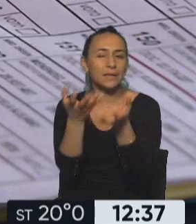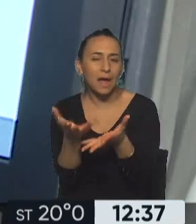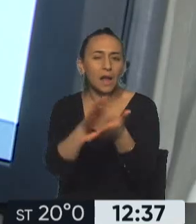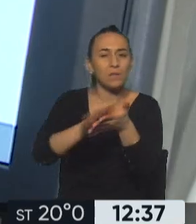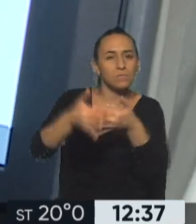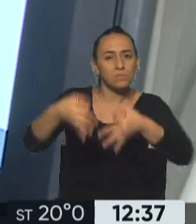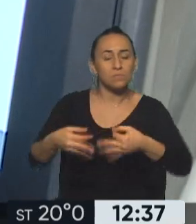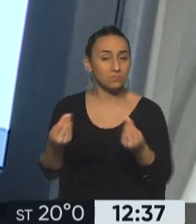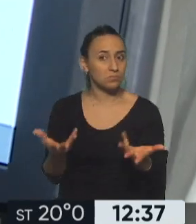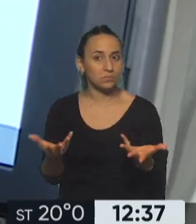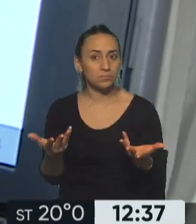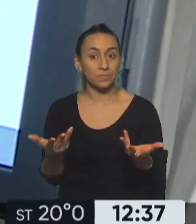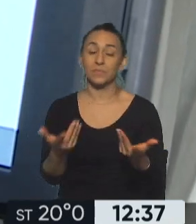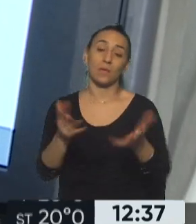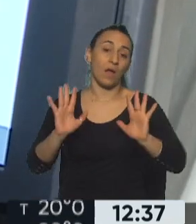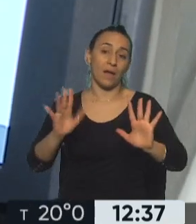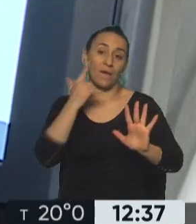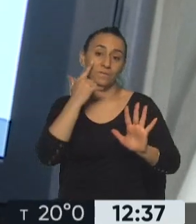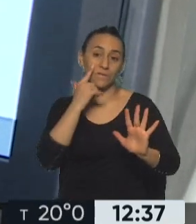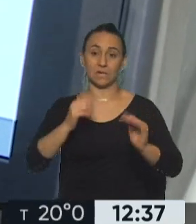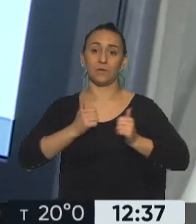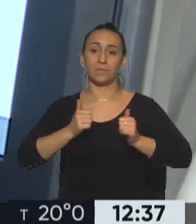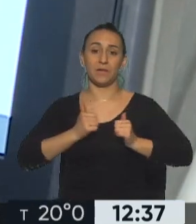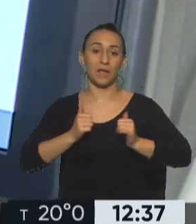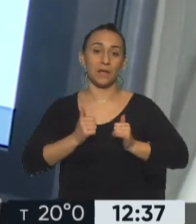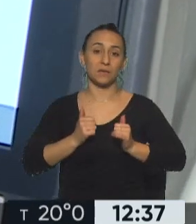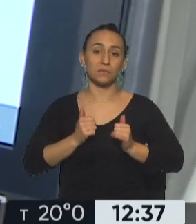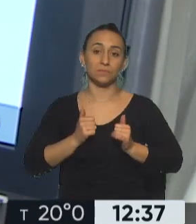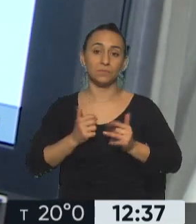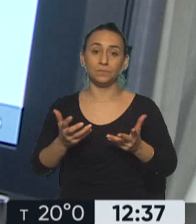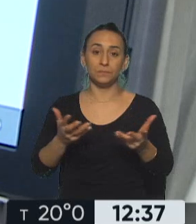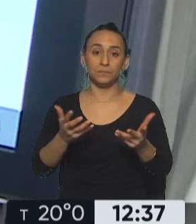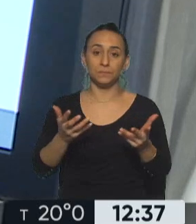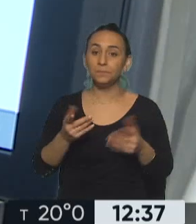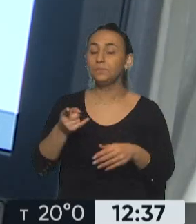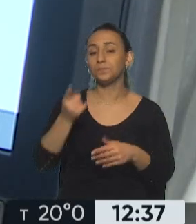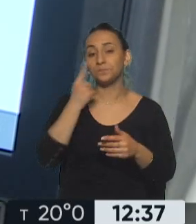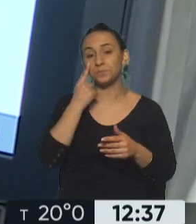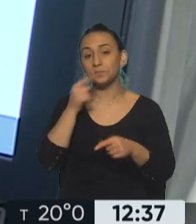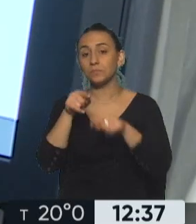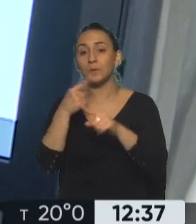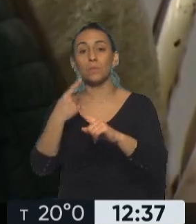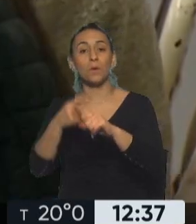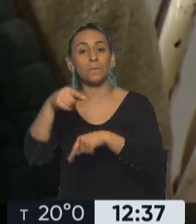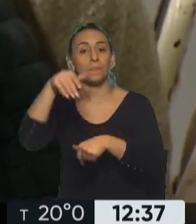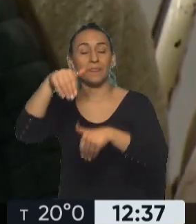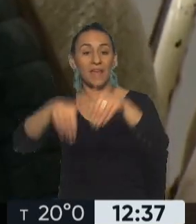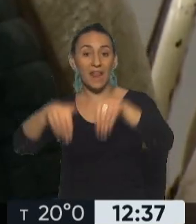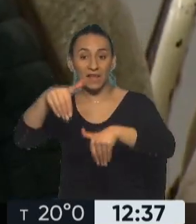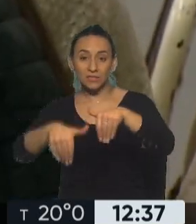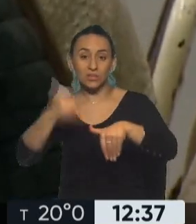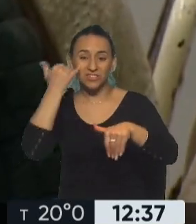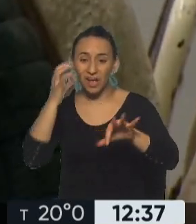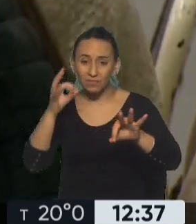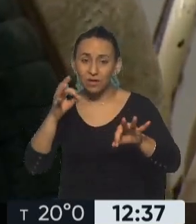lo cual habrá que esperar a ver qué pasa a partir del antecedente de la elección. Hay un